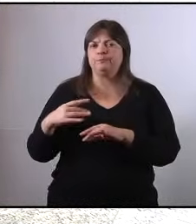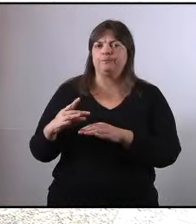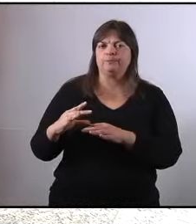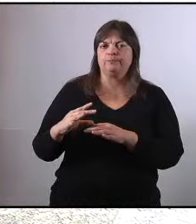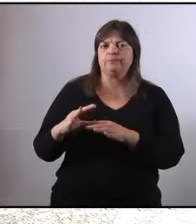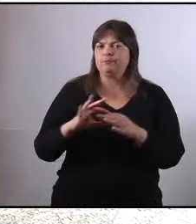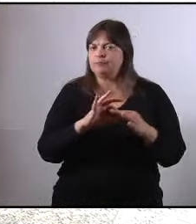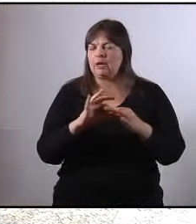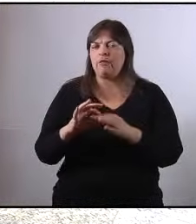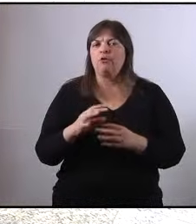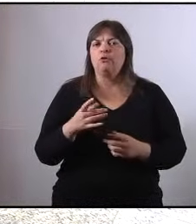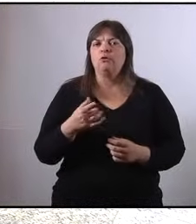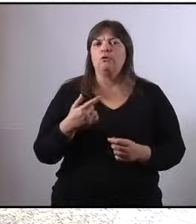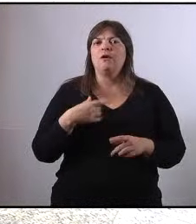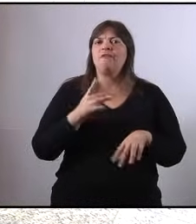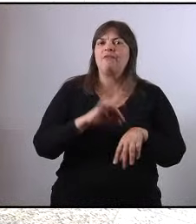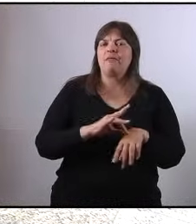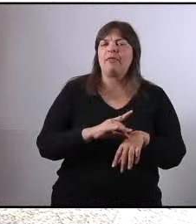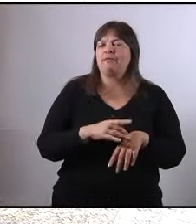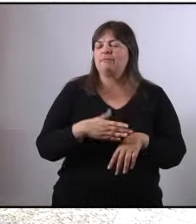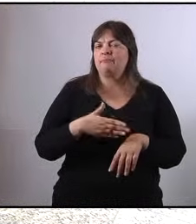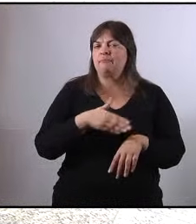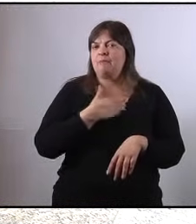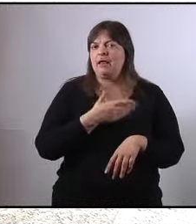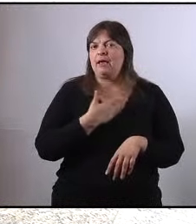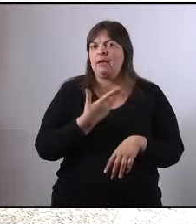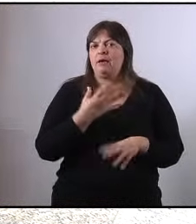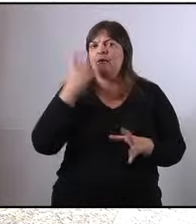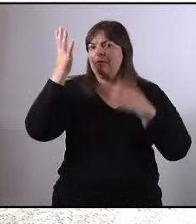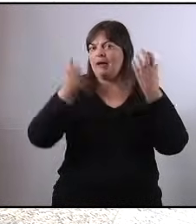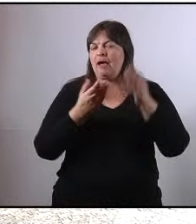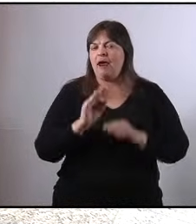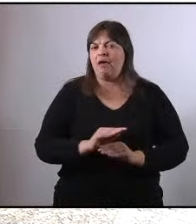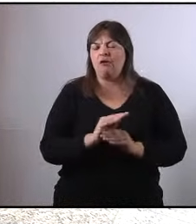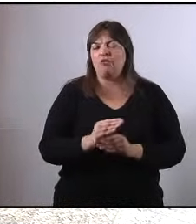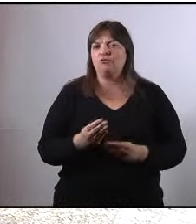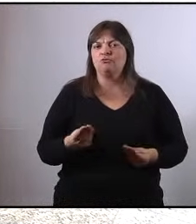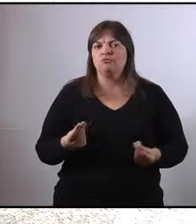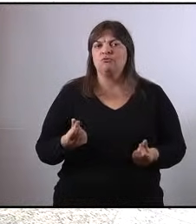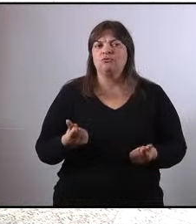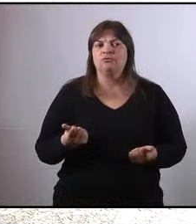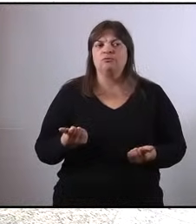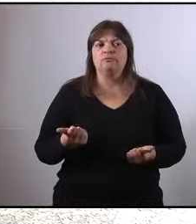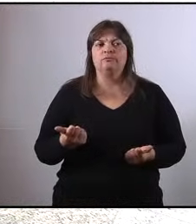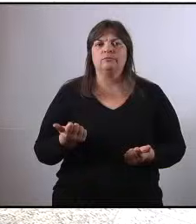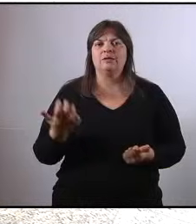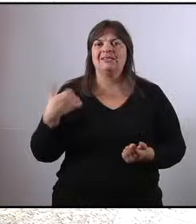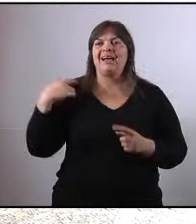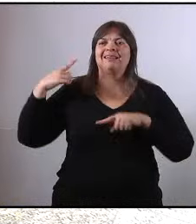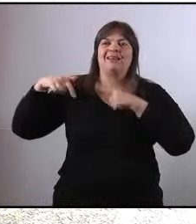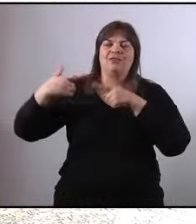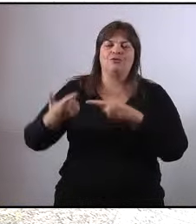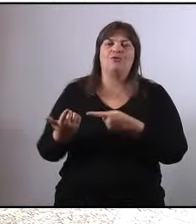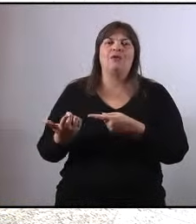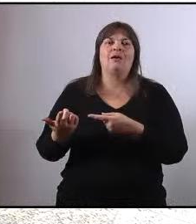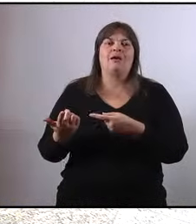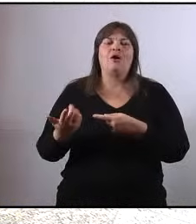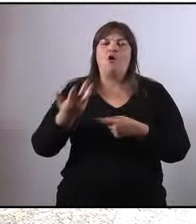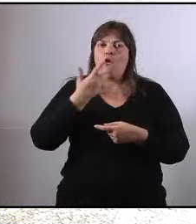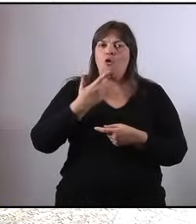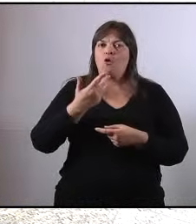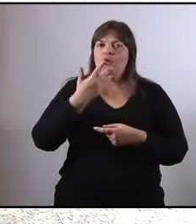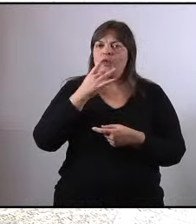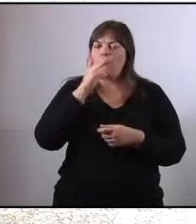preguntar, es una enfermedad que desgraciadamente los ganaderos, vamos a decir, con una trayectoria ya un poco larga, conocen porque la sufrimos